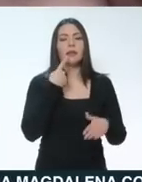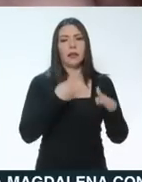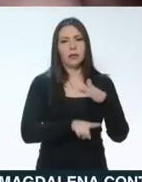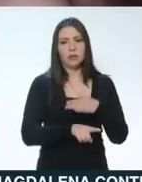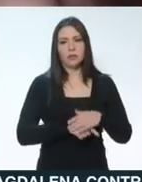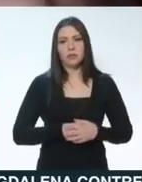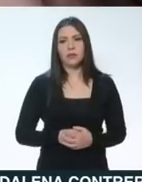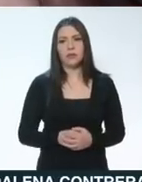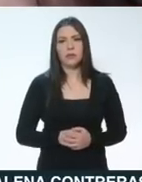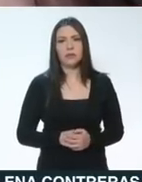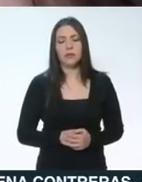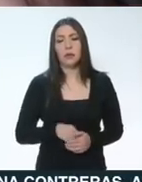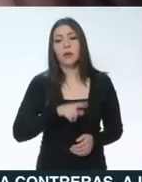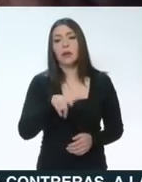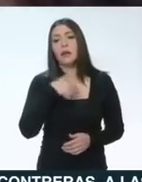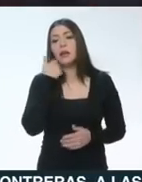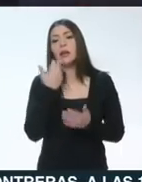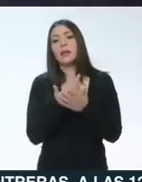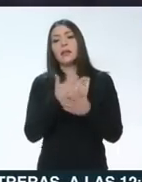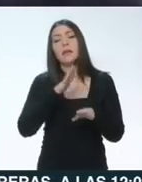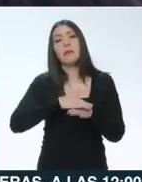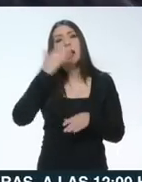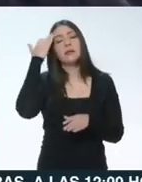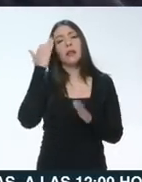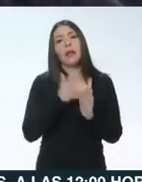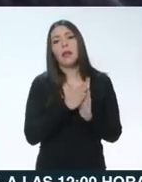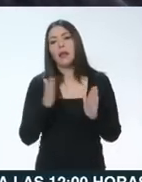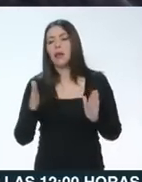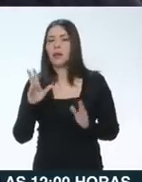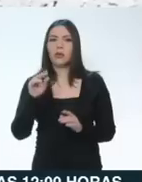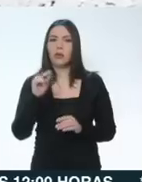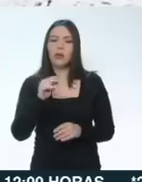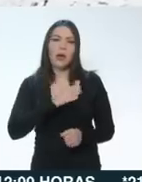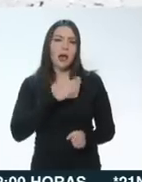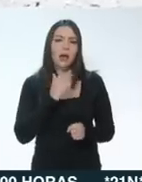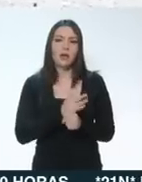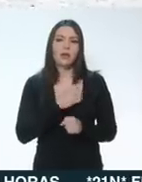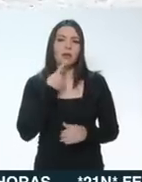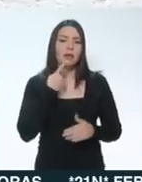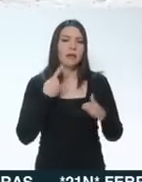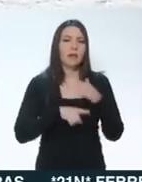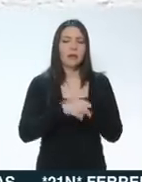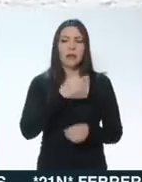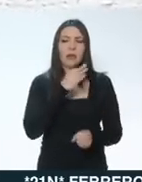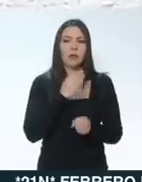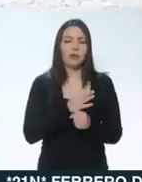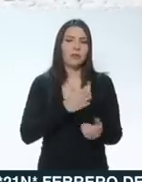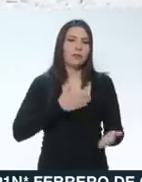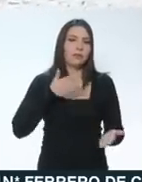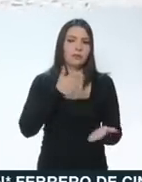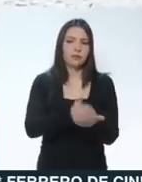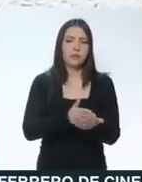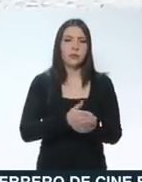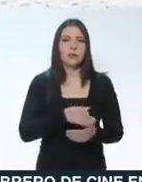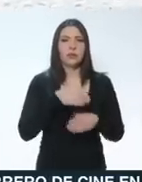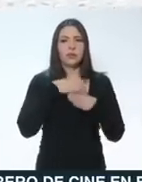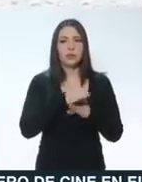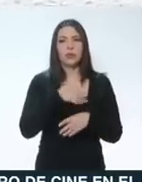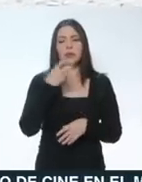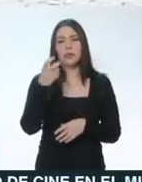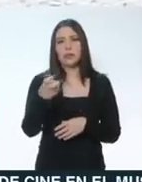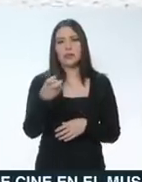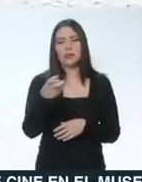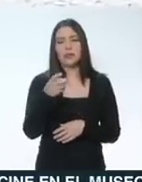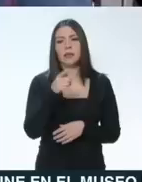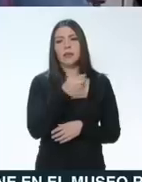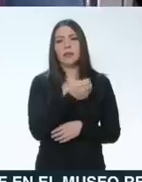No nos quisimos esperar tiempo más para denunciar ante las autoridades este hecho delictivo.